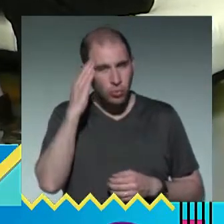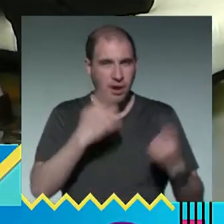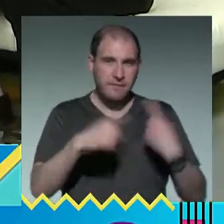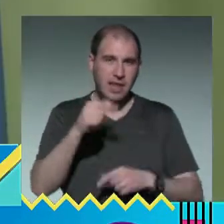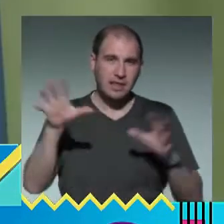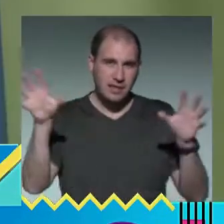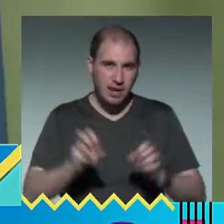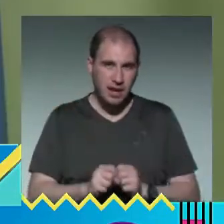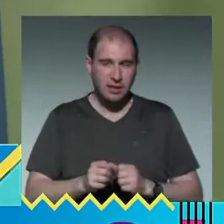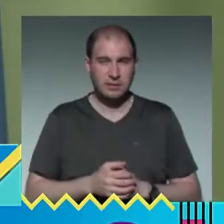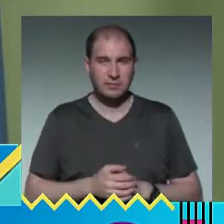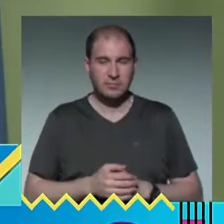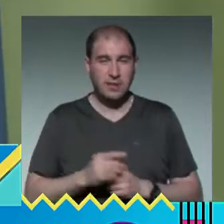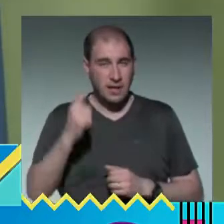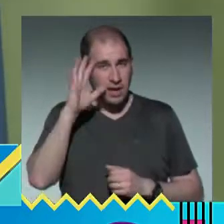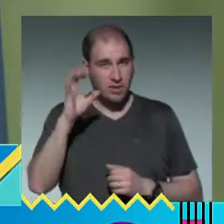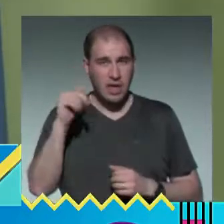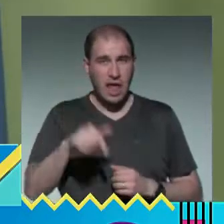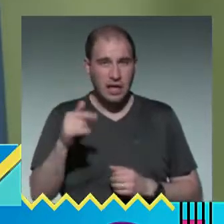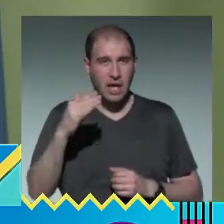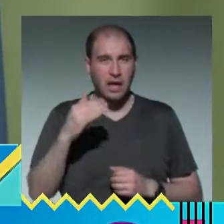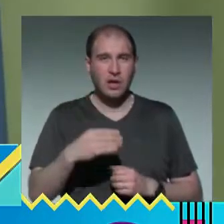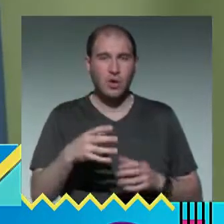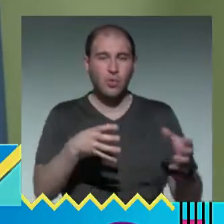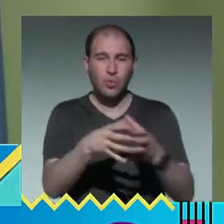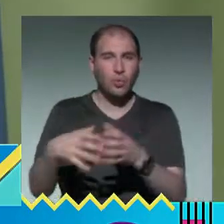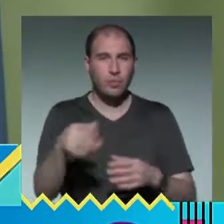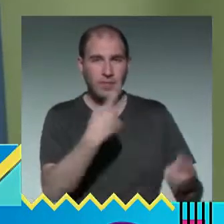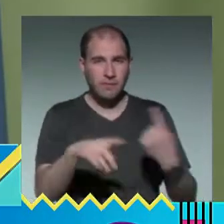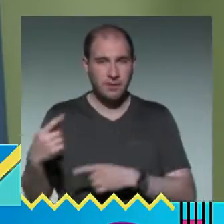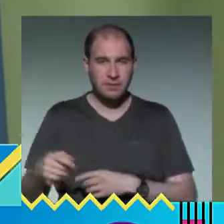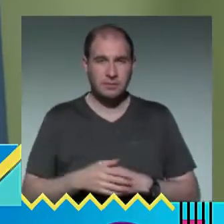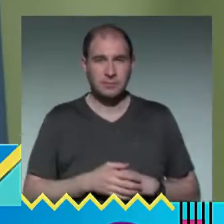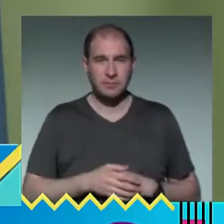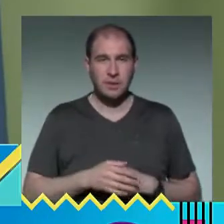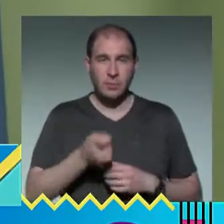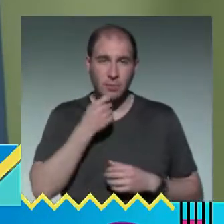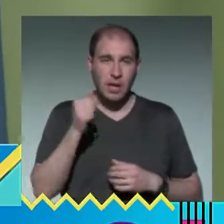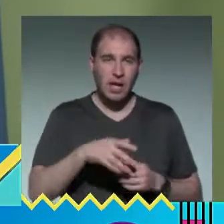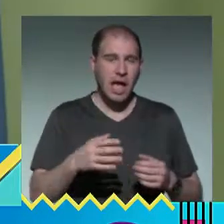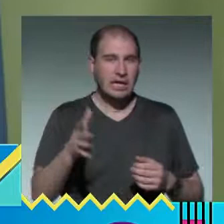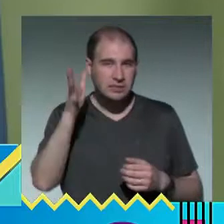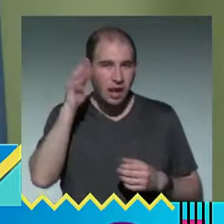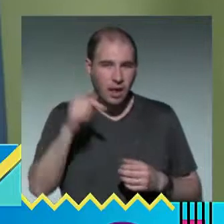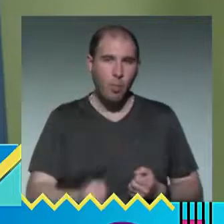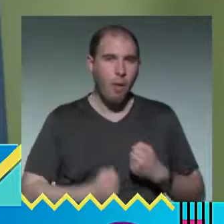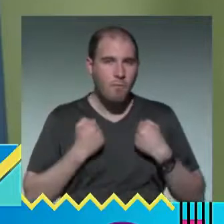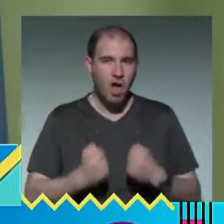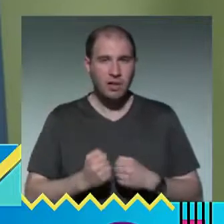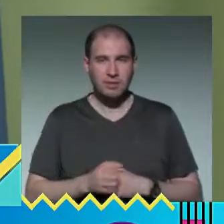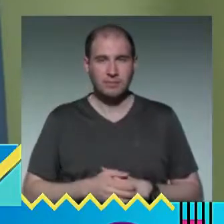culturas. Recordemos que aquí hubo varias colectividades, ¿no?, el caso de la italiana, que fue aquí en Mendoza muy fuerte,